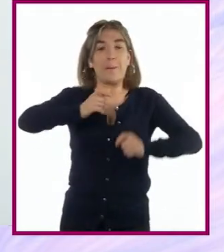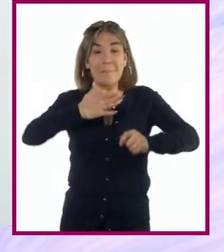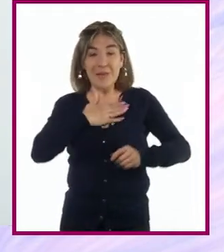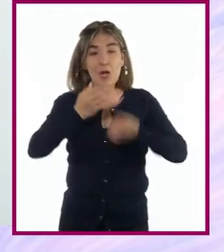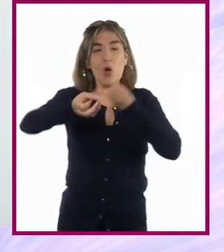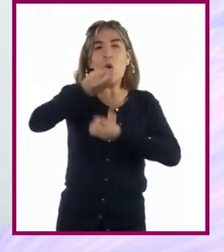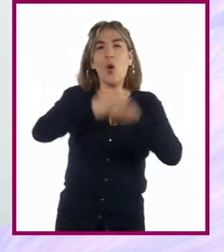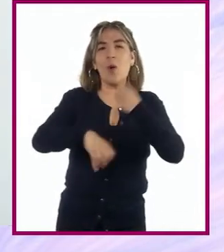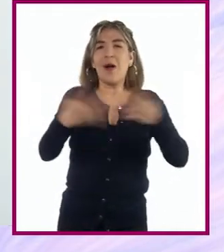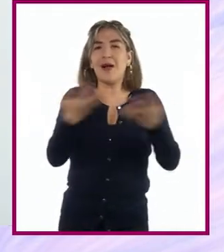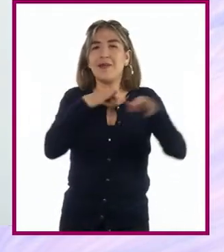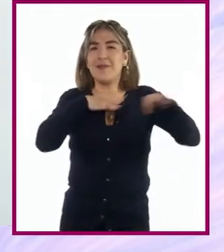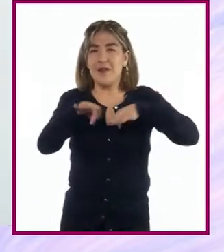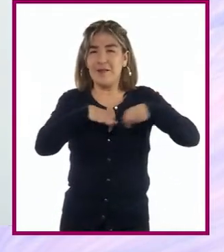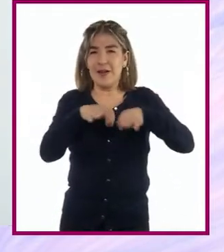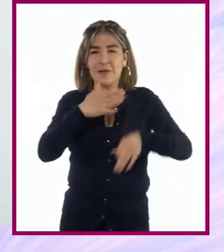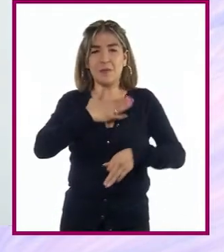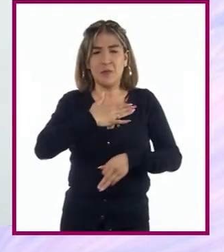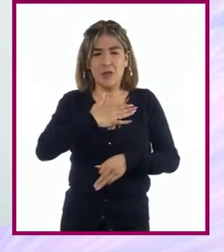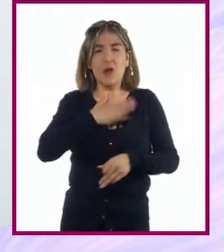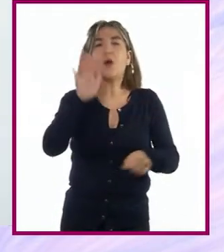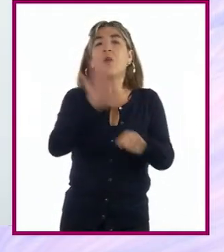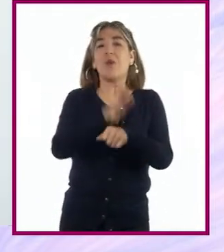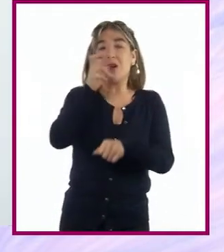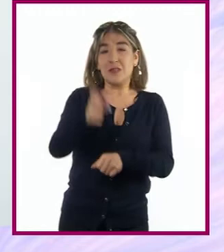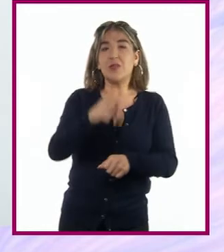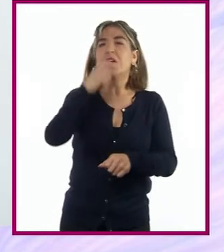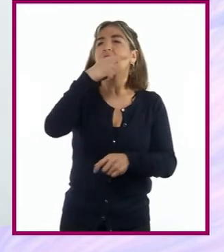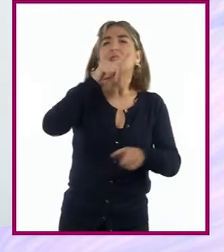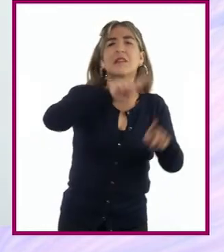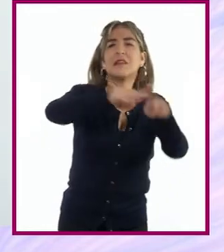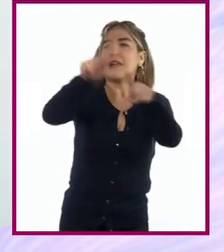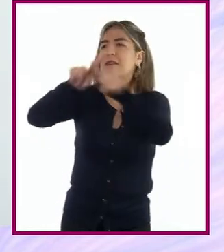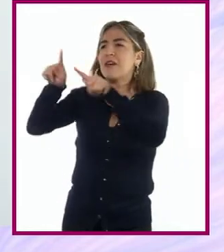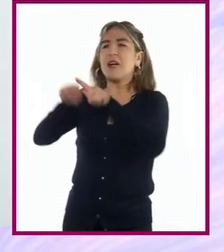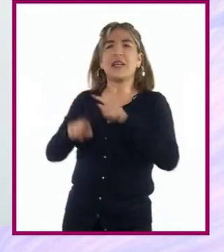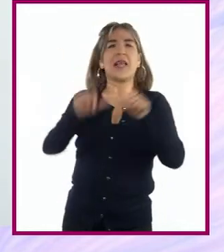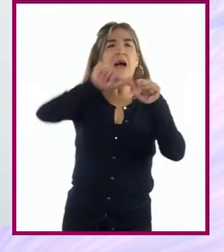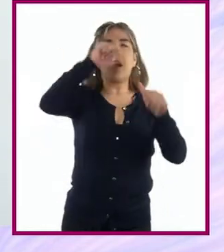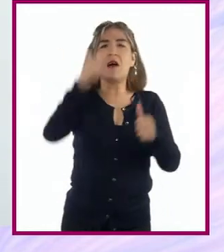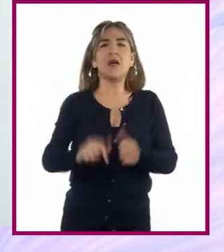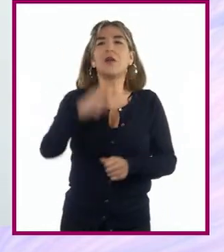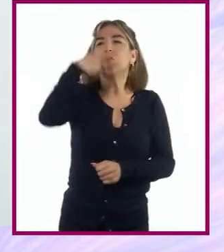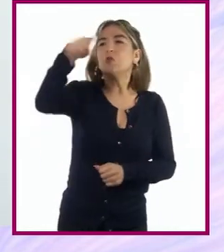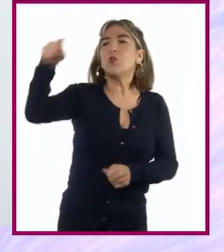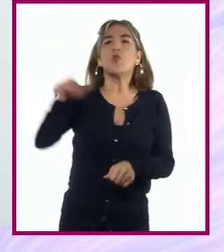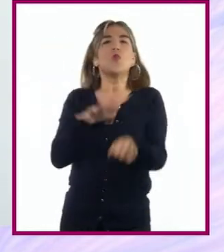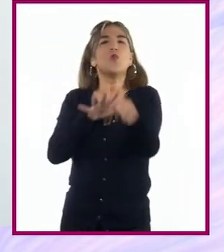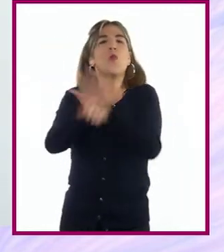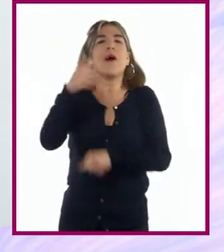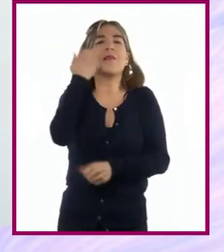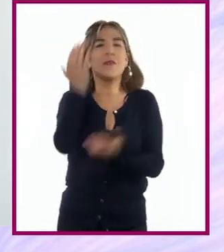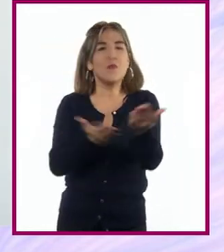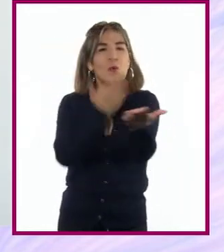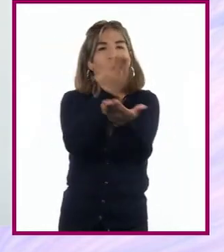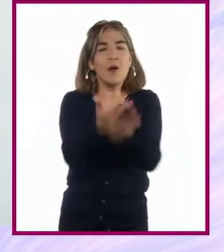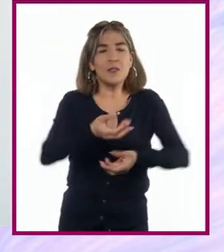obra. Con esto quiero decir que toda obra de arte significa solo lo que el autor tiene la intención de que